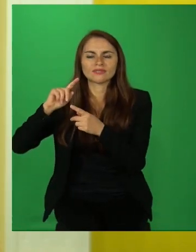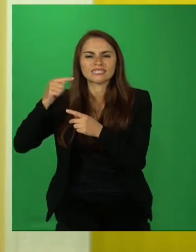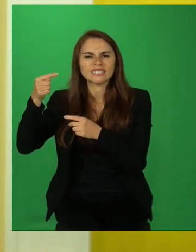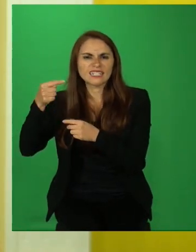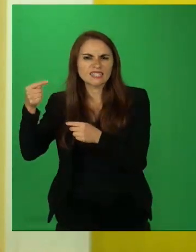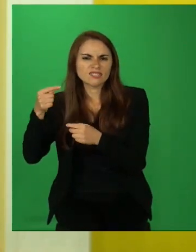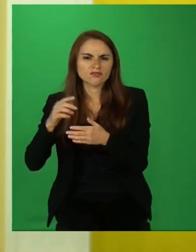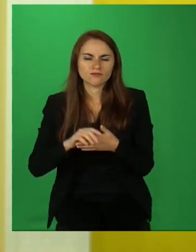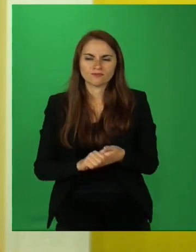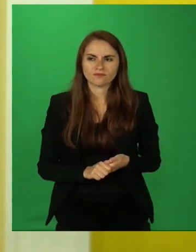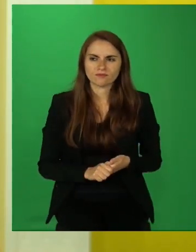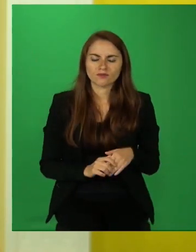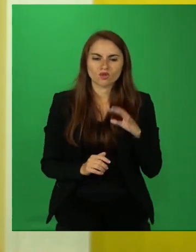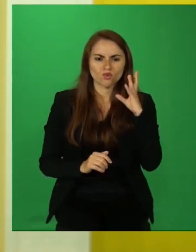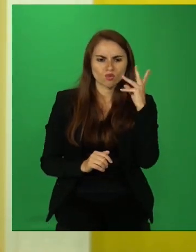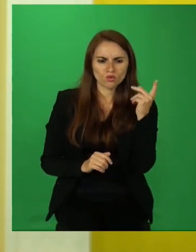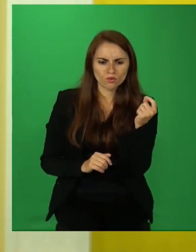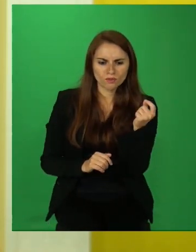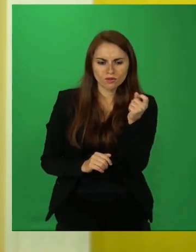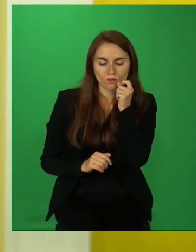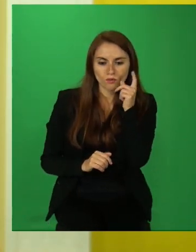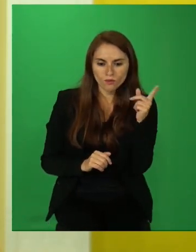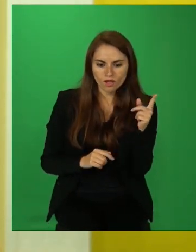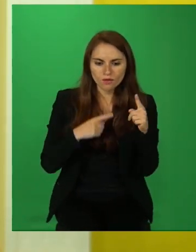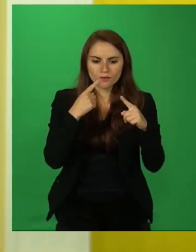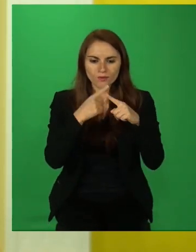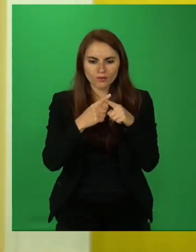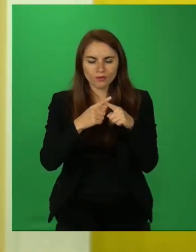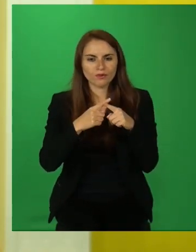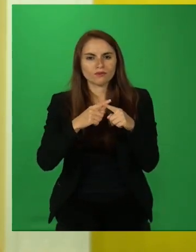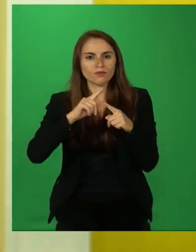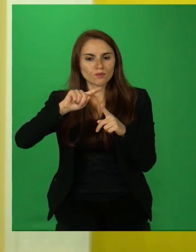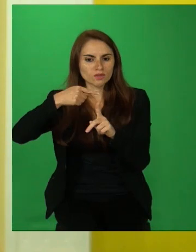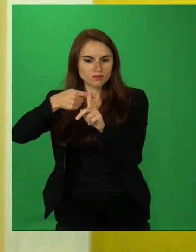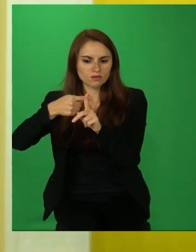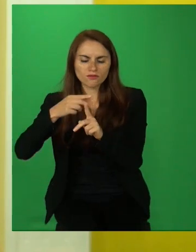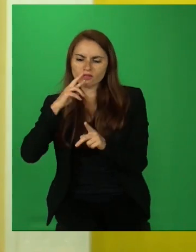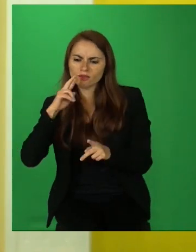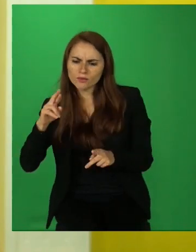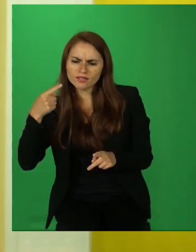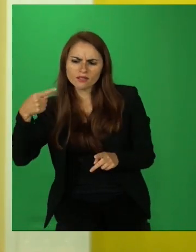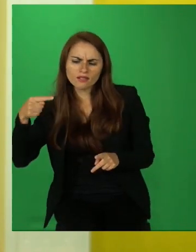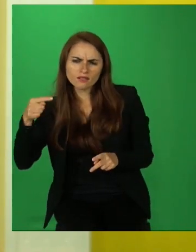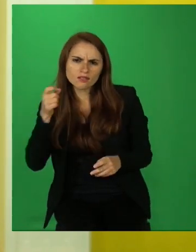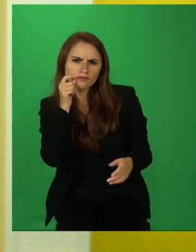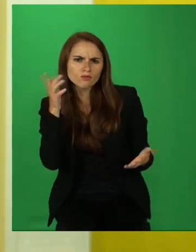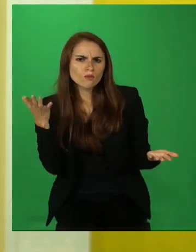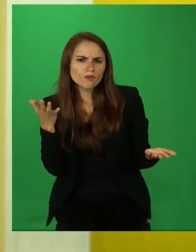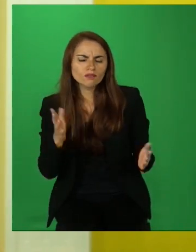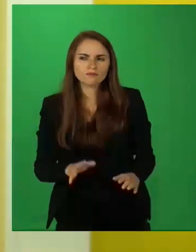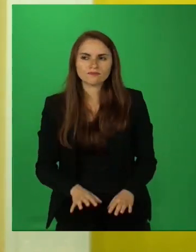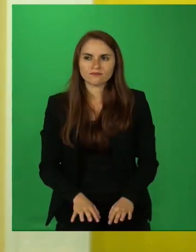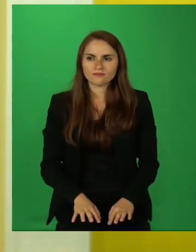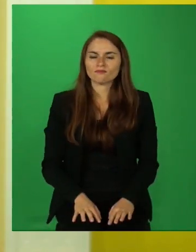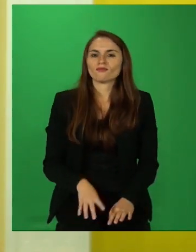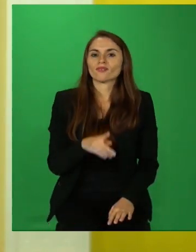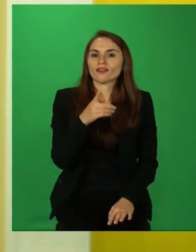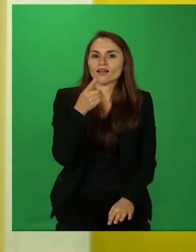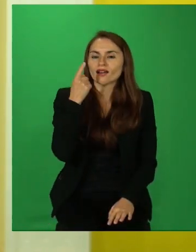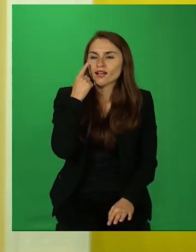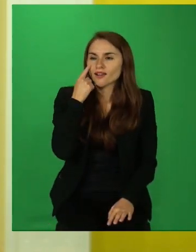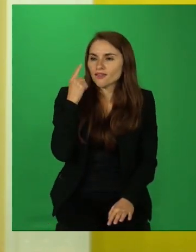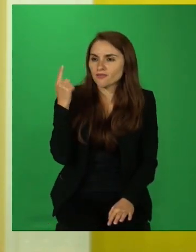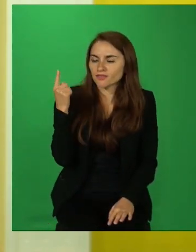negativo muy bien muy bien veamos si lo que estás pensando es correcto tenemos un número